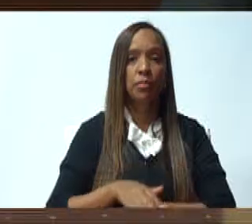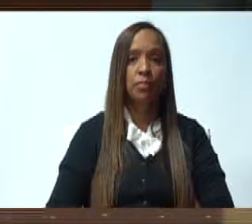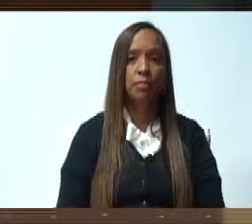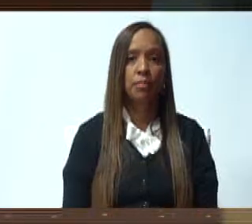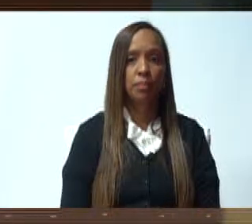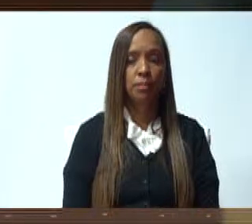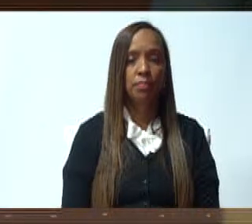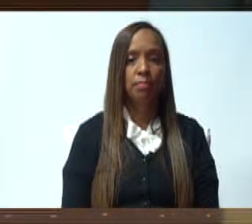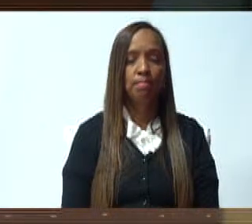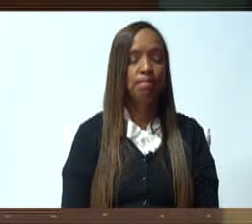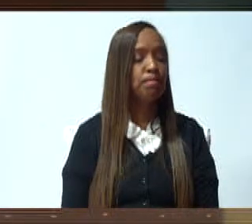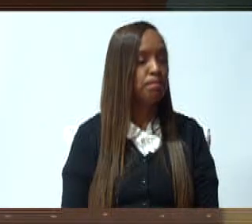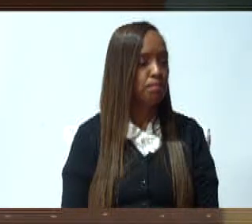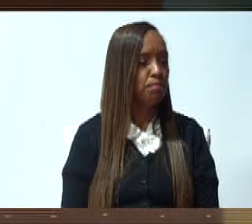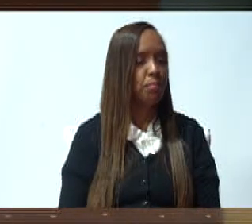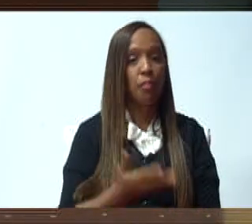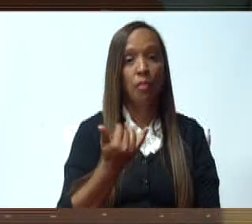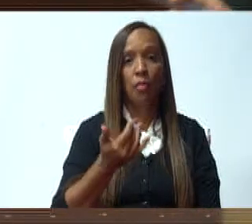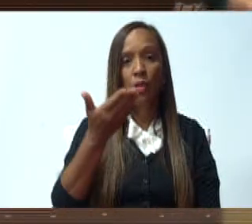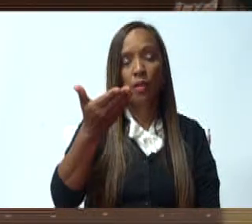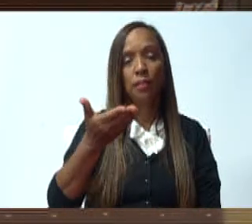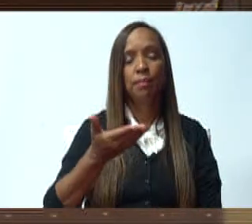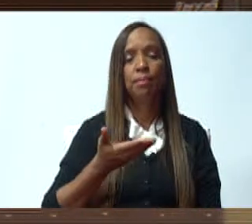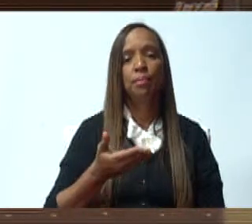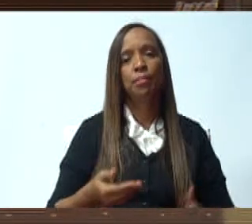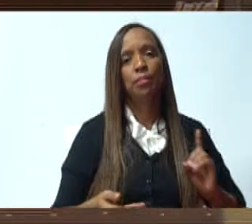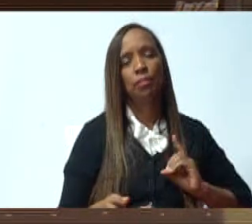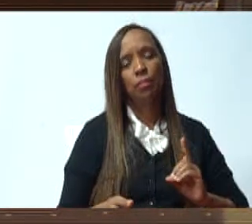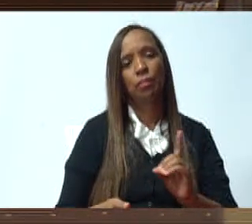Honorable diputada Fiol Peguero.